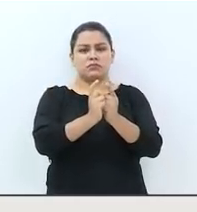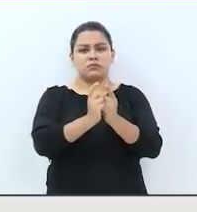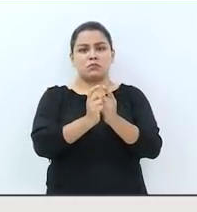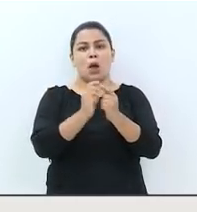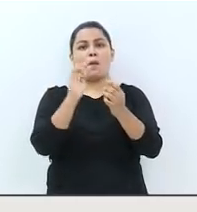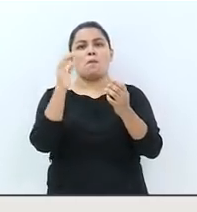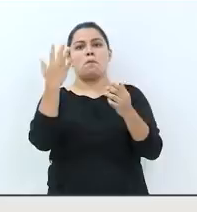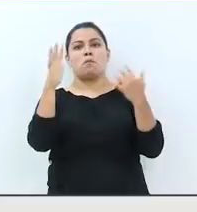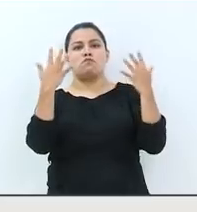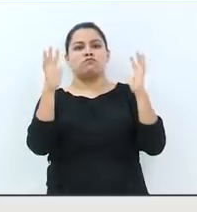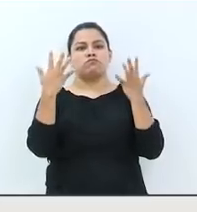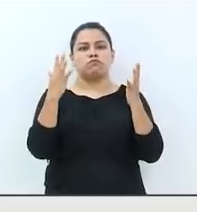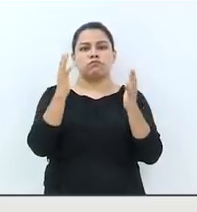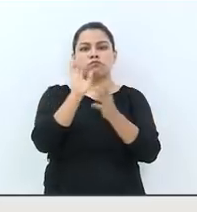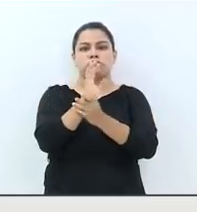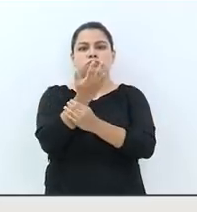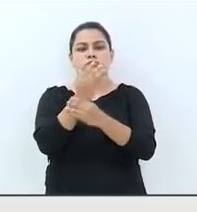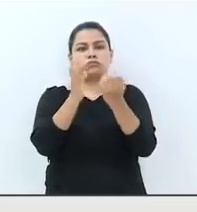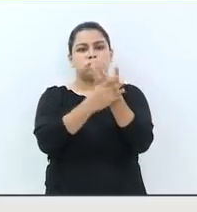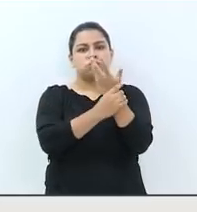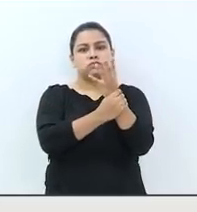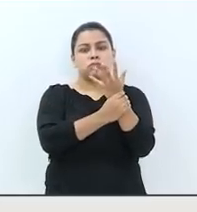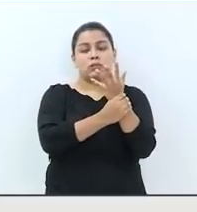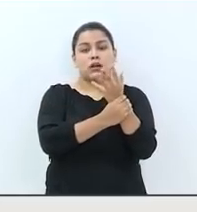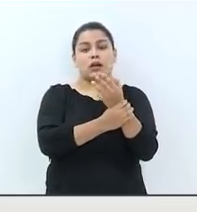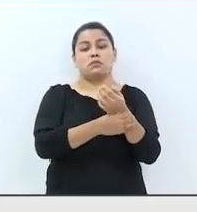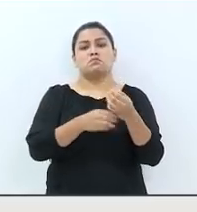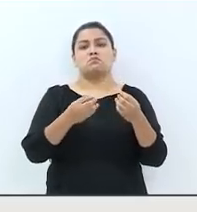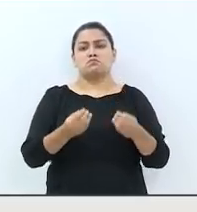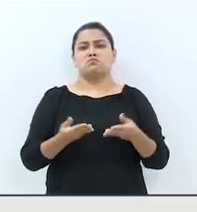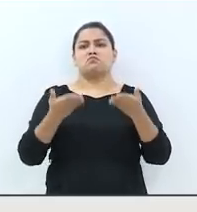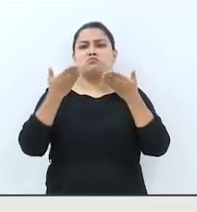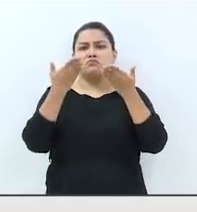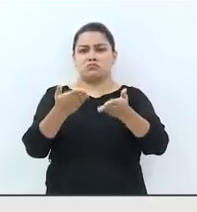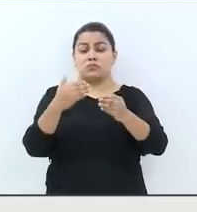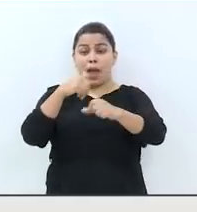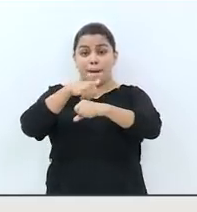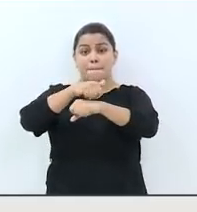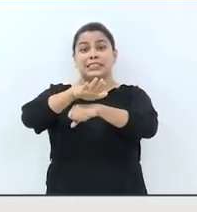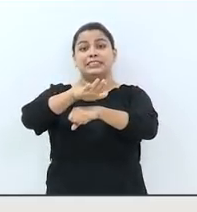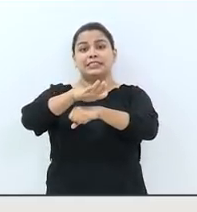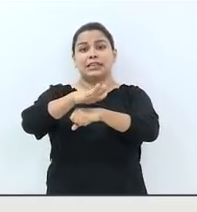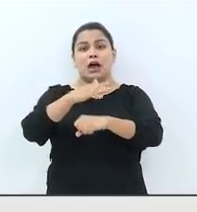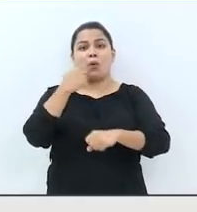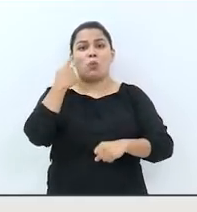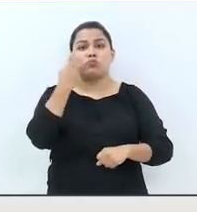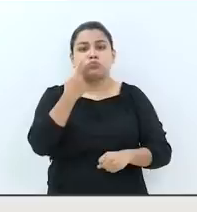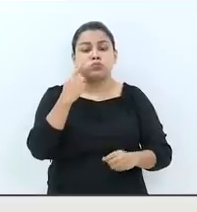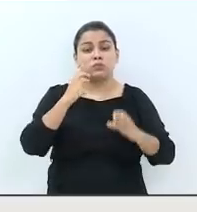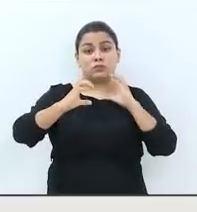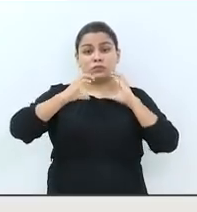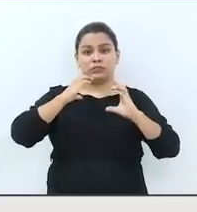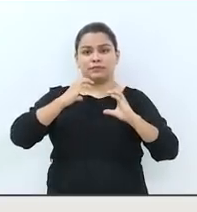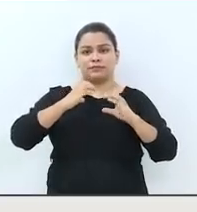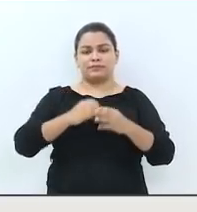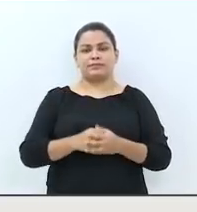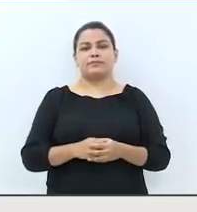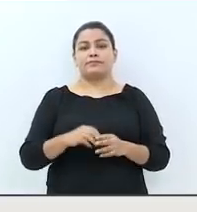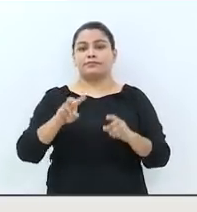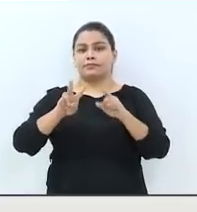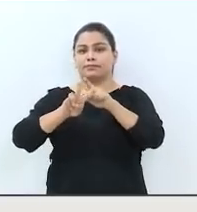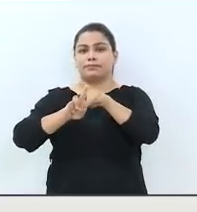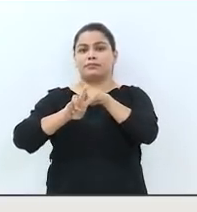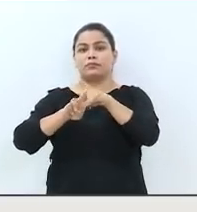las manos, gesticular, tiene una idea, le da contexto y riqueza al mensaje que buscamos comunicar. La segunda